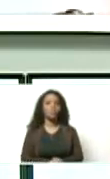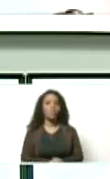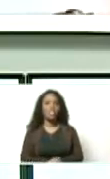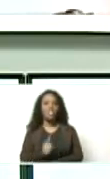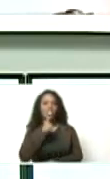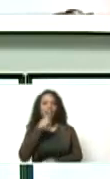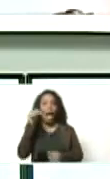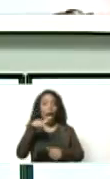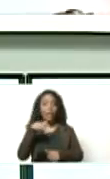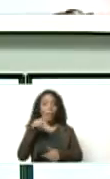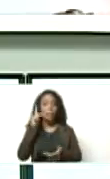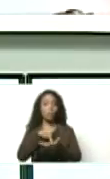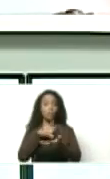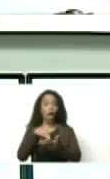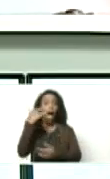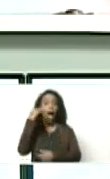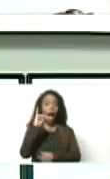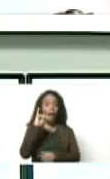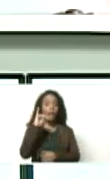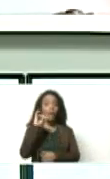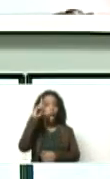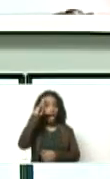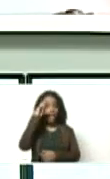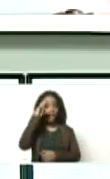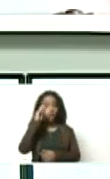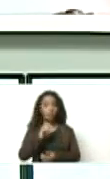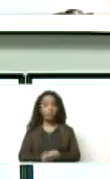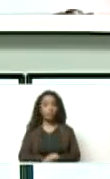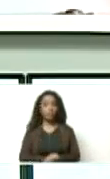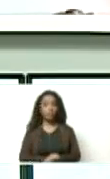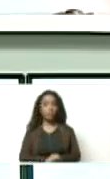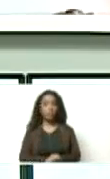¿Quiénes de los que están presentes tienen Instagram?